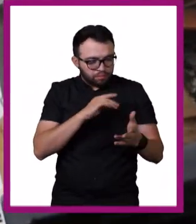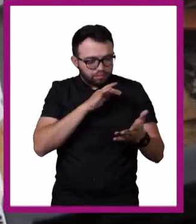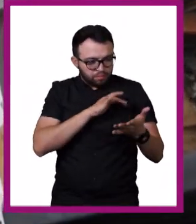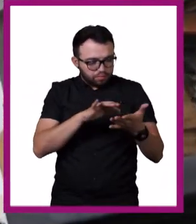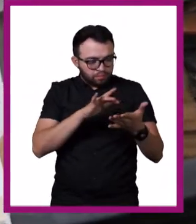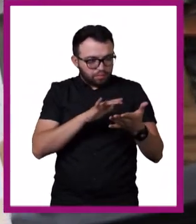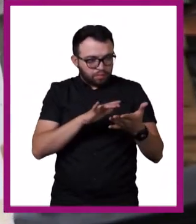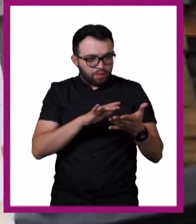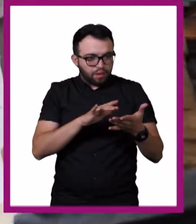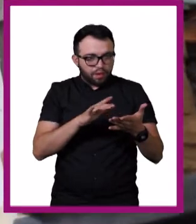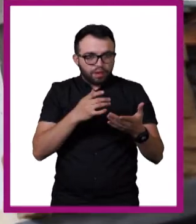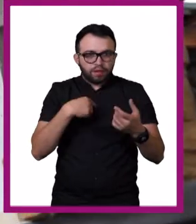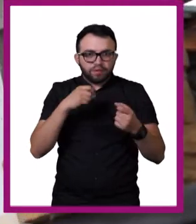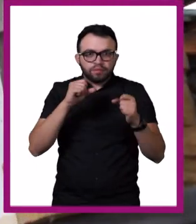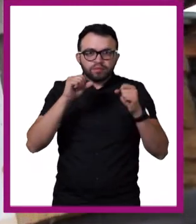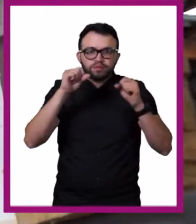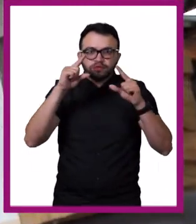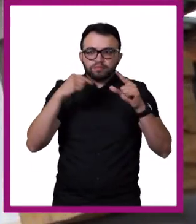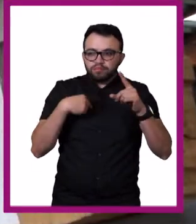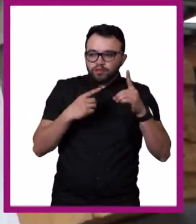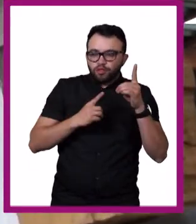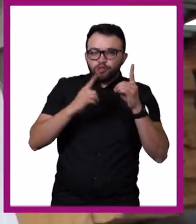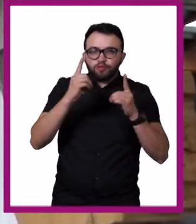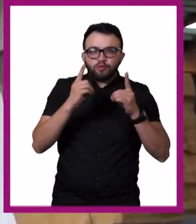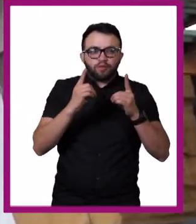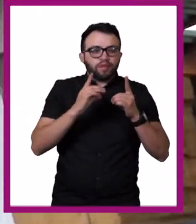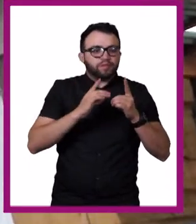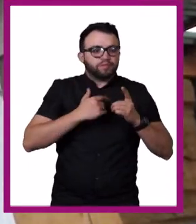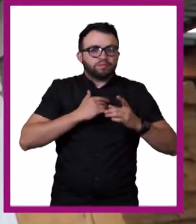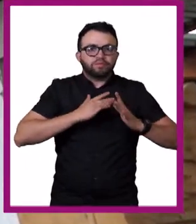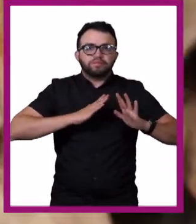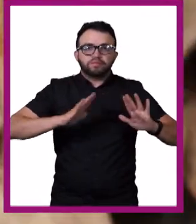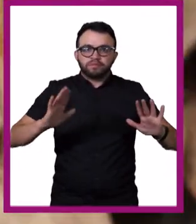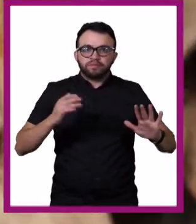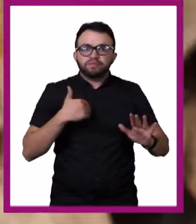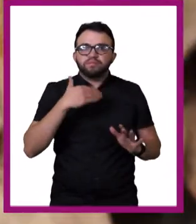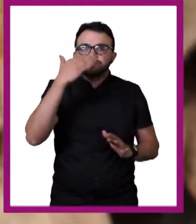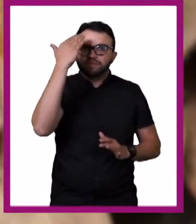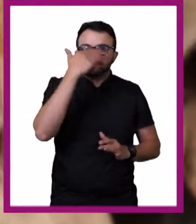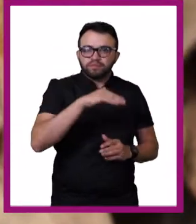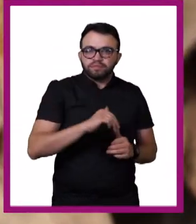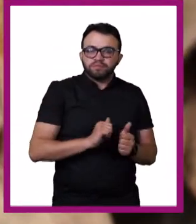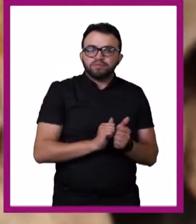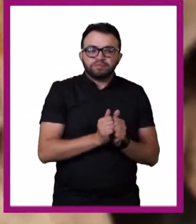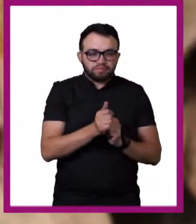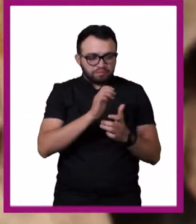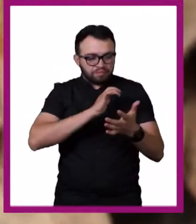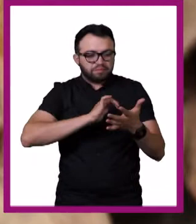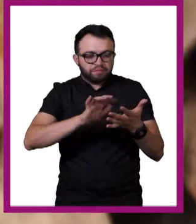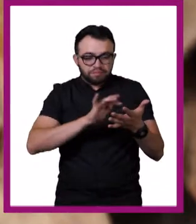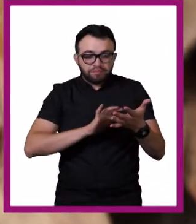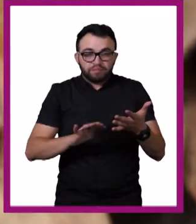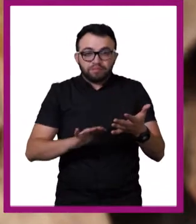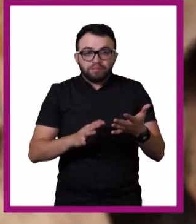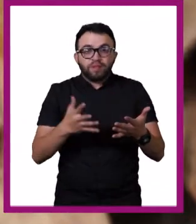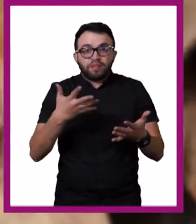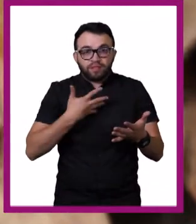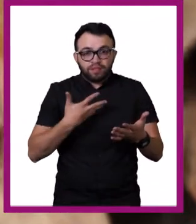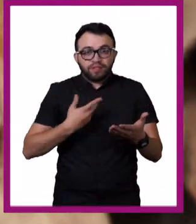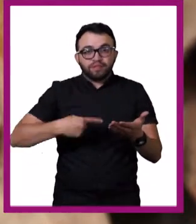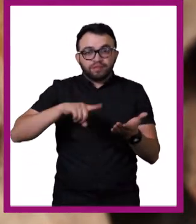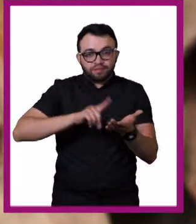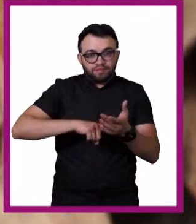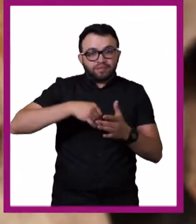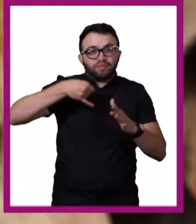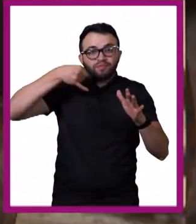dudas que tenía en ese momento, dudas que realmente eran importantes para mí en ese momento. Este trabajo tiene un trasfondo que